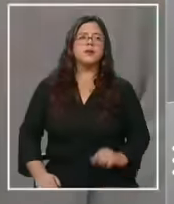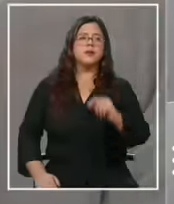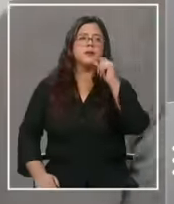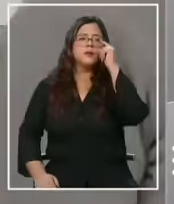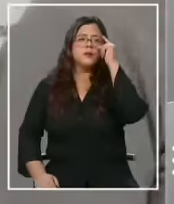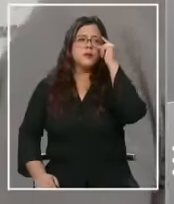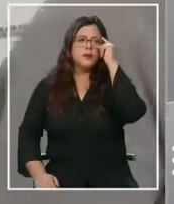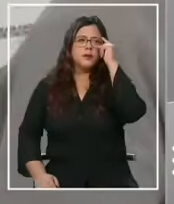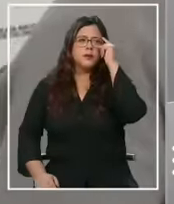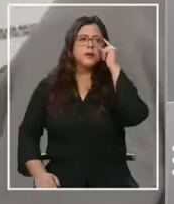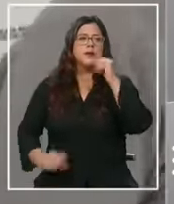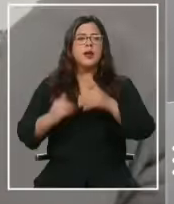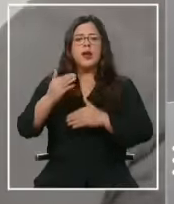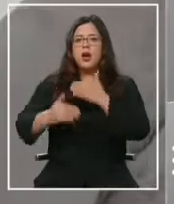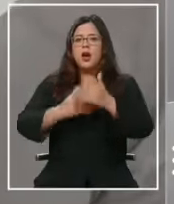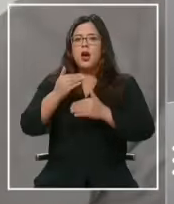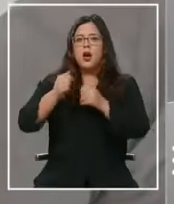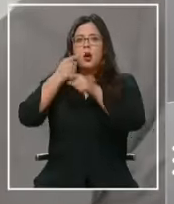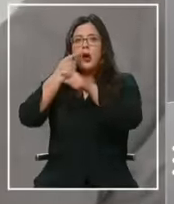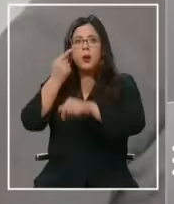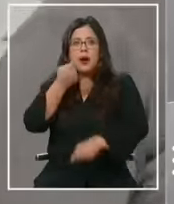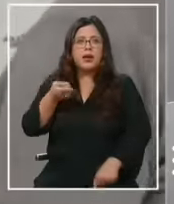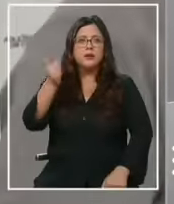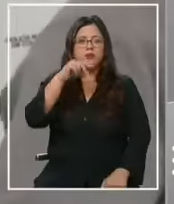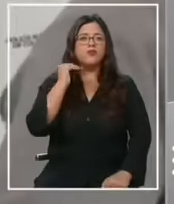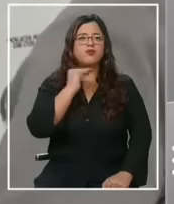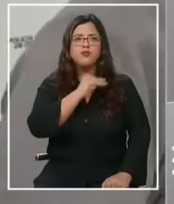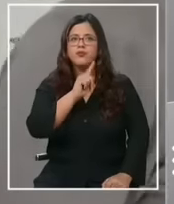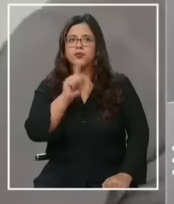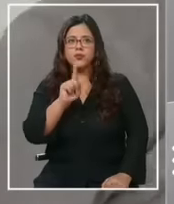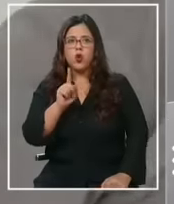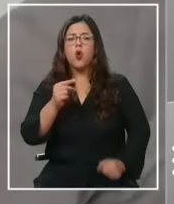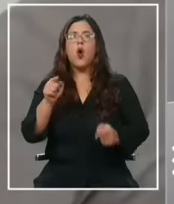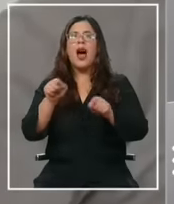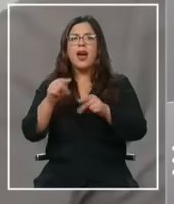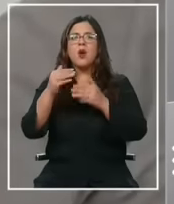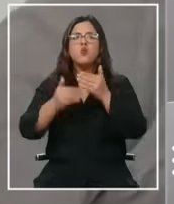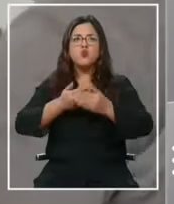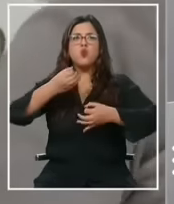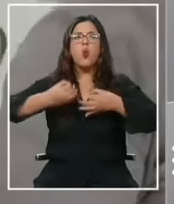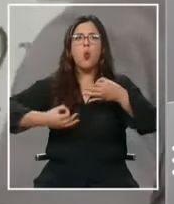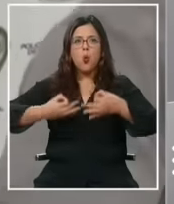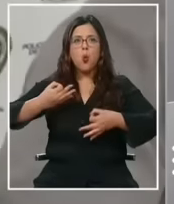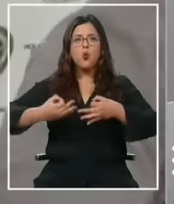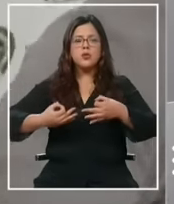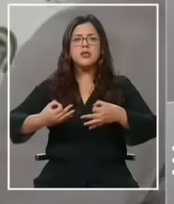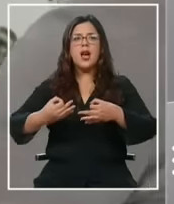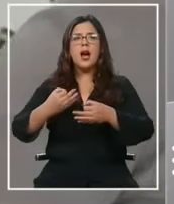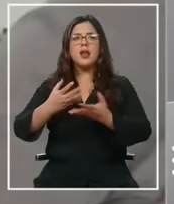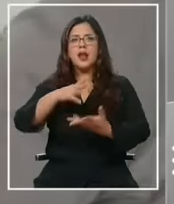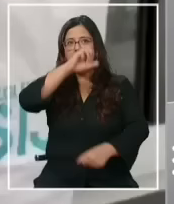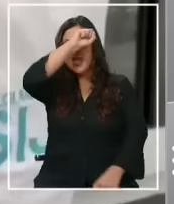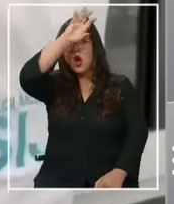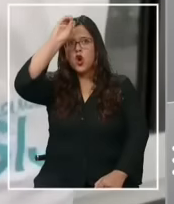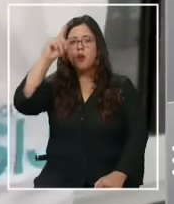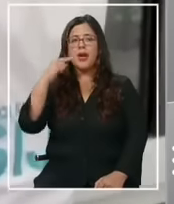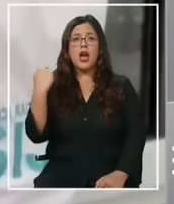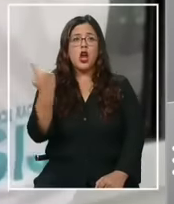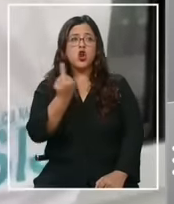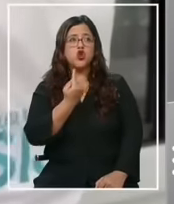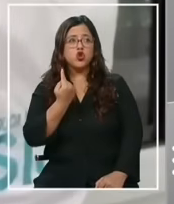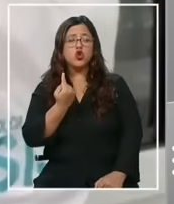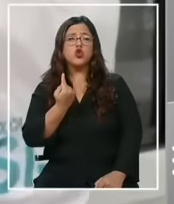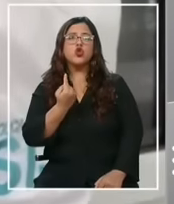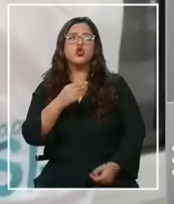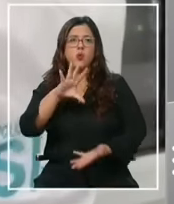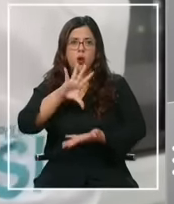El proceso de extradición no es tan rápido, es un proceso judicial que se lleva en Colombia. Nosotros somos el Estado